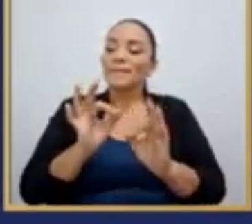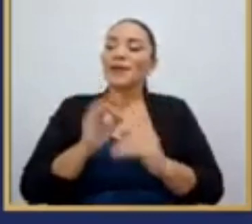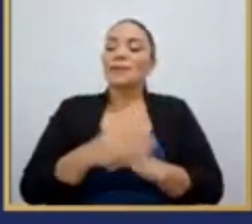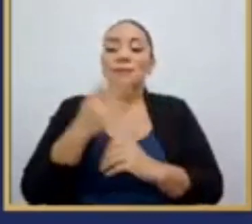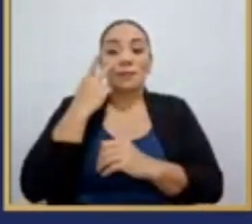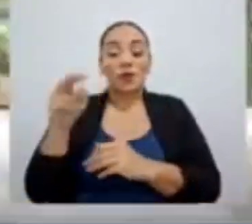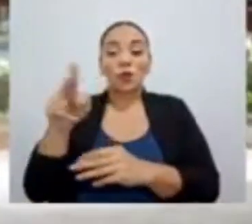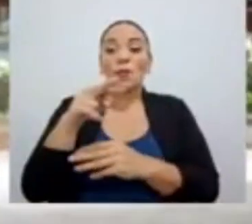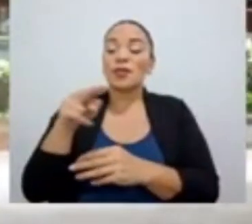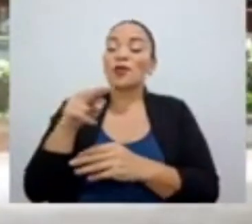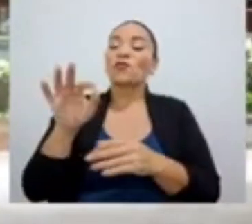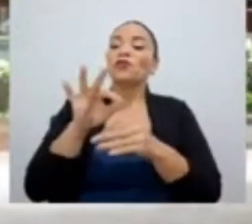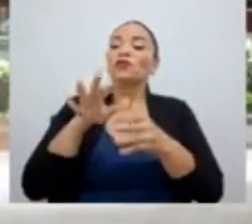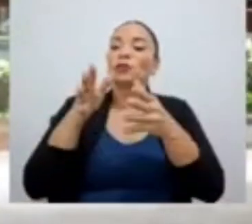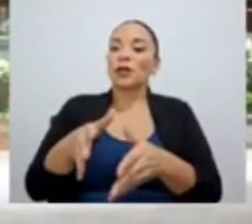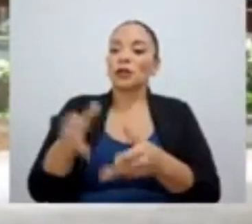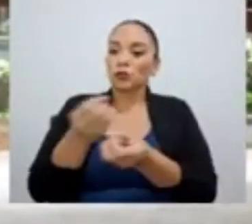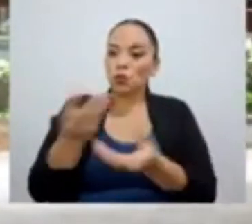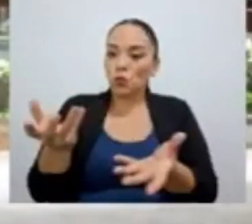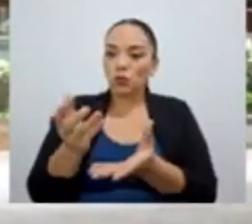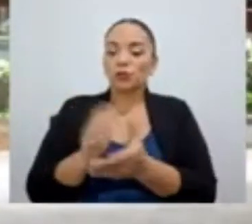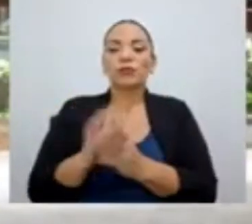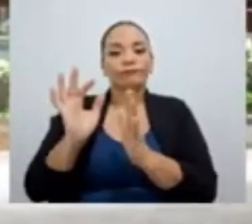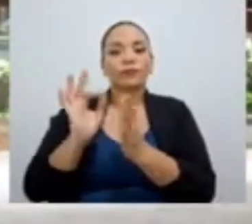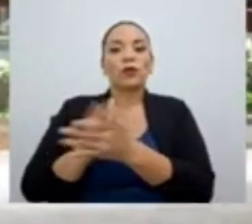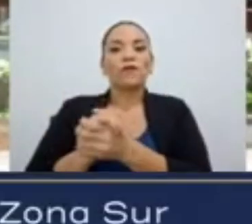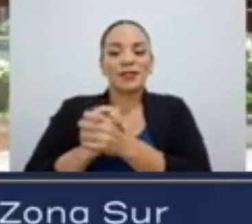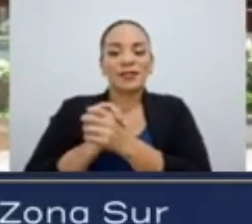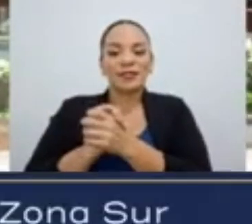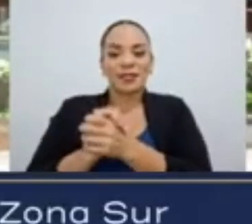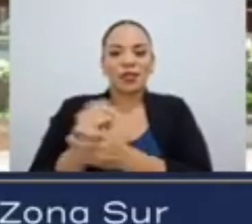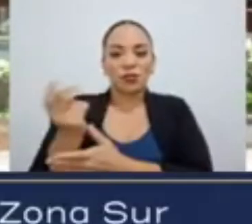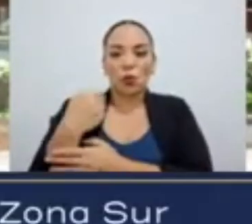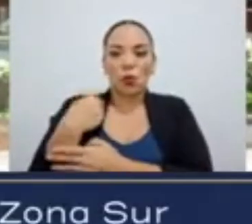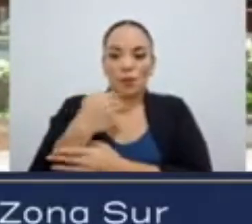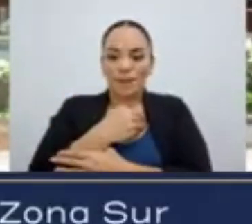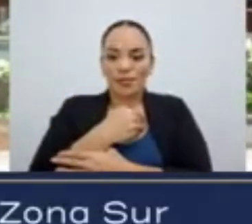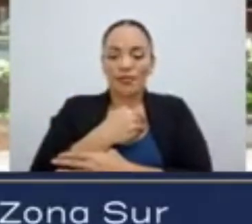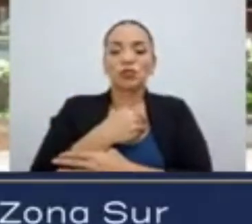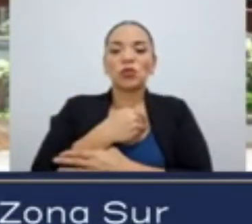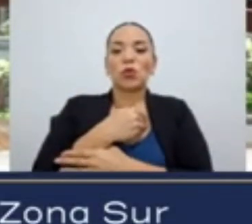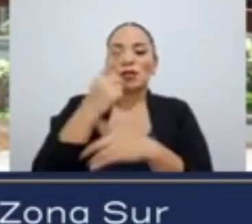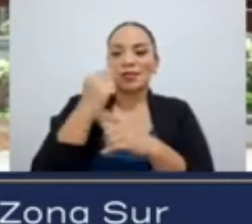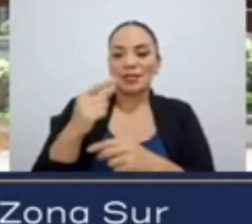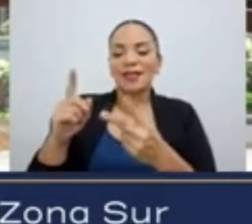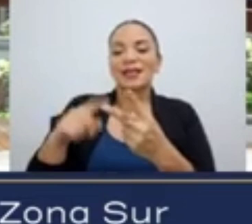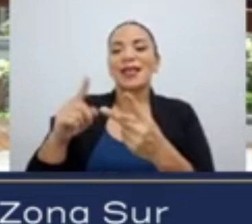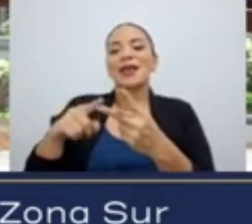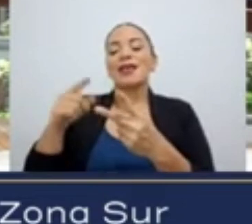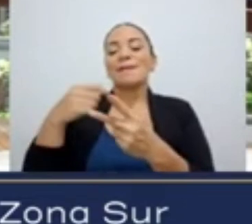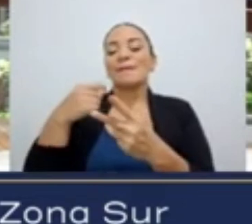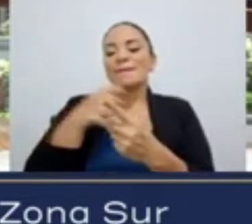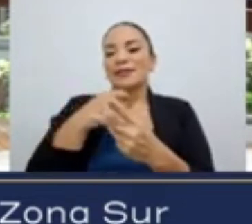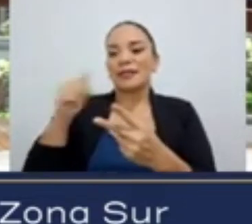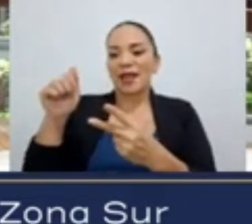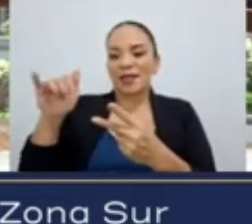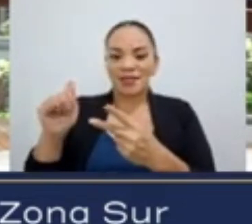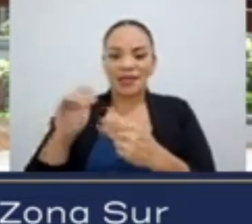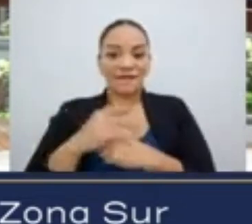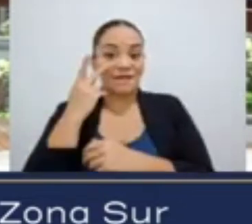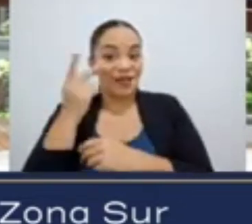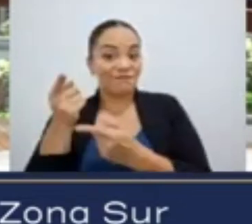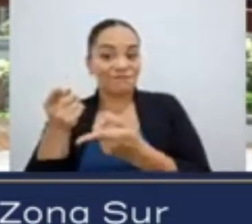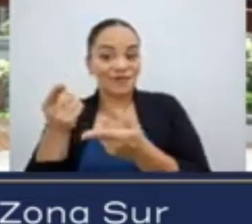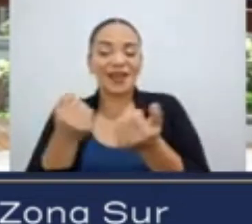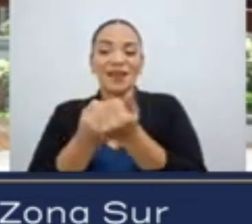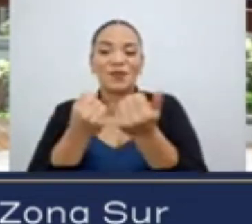públicos los felicito, ministro y presidente ejecutivo. Como dicen en fútbol, ahí va la asistencia,